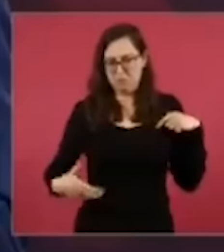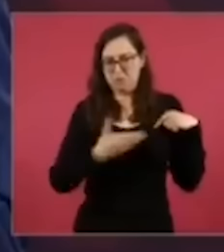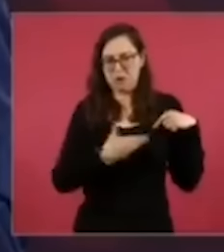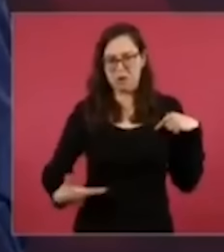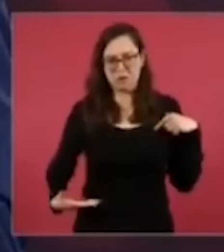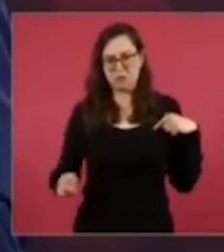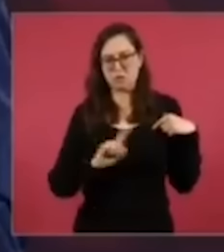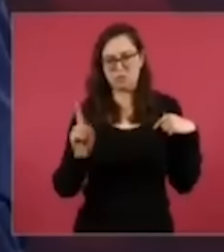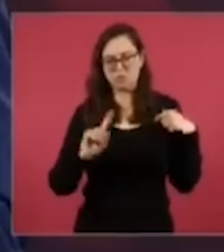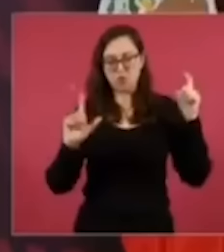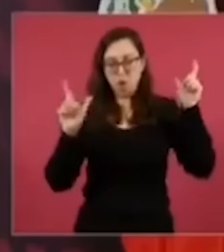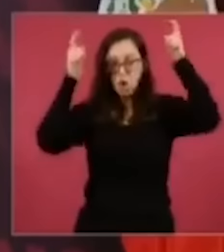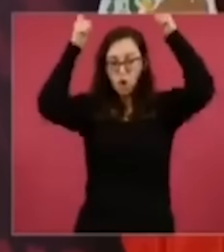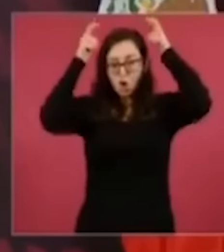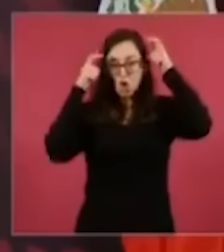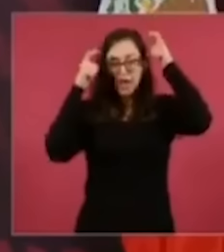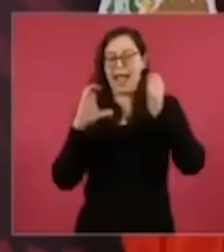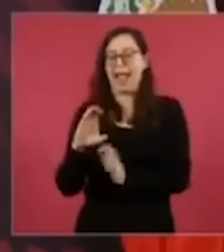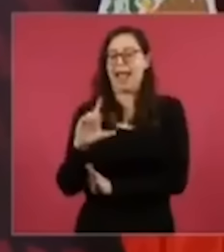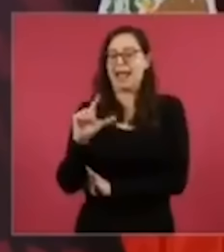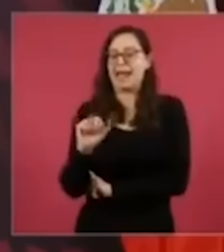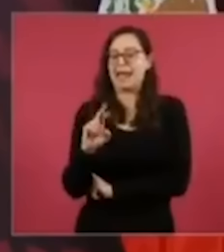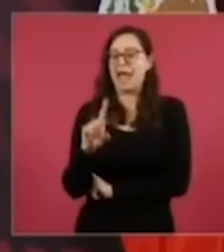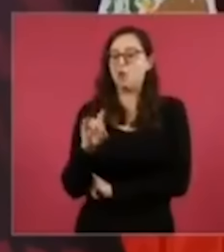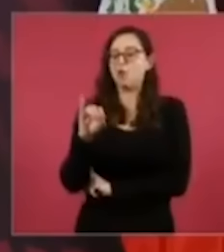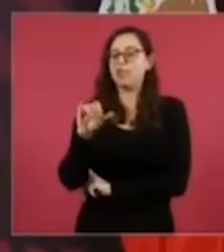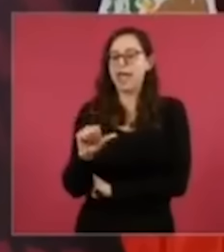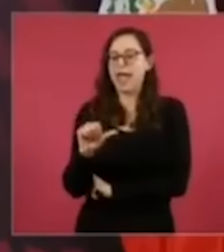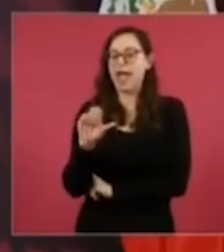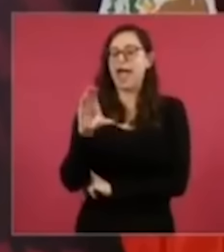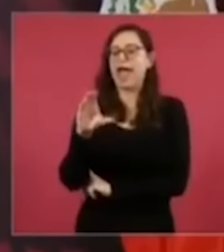Claudia Carlota de México.